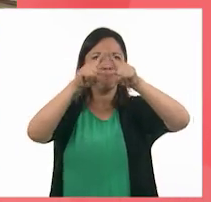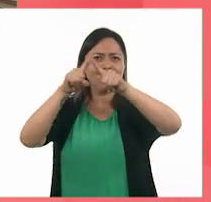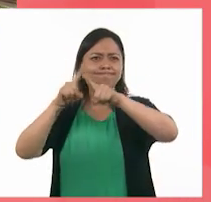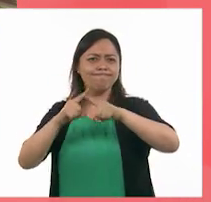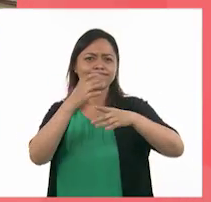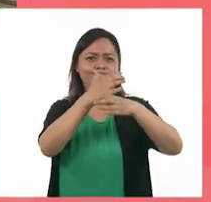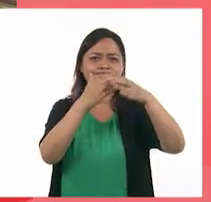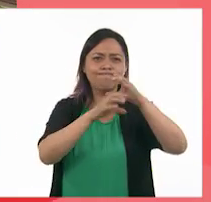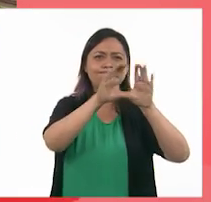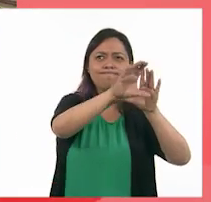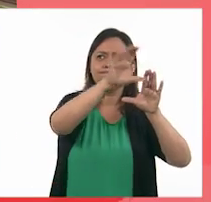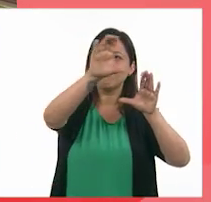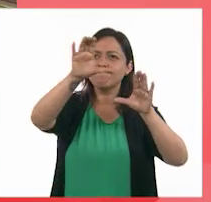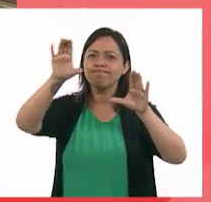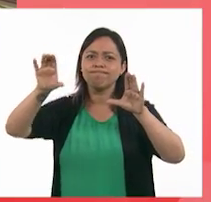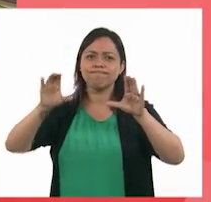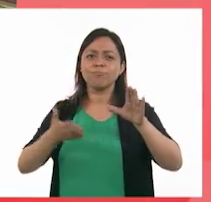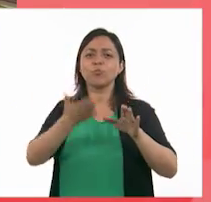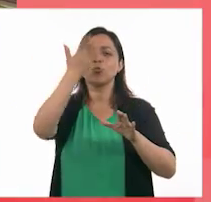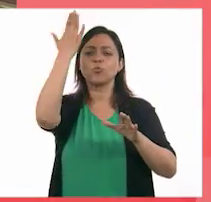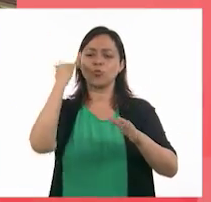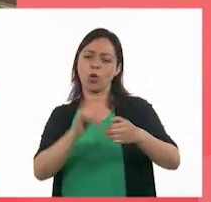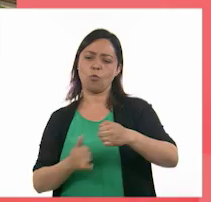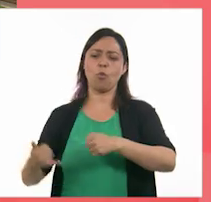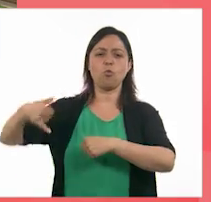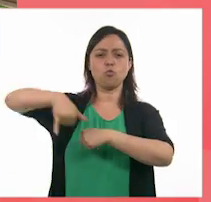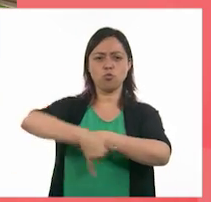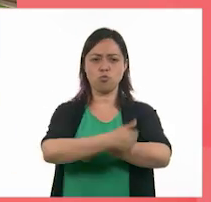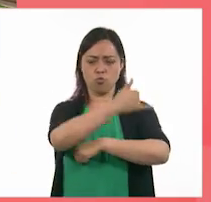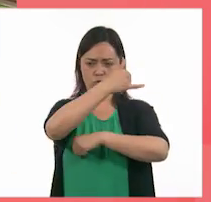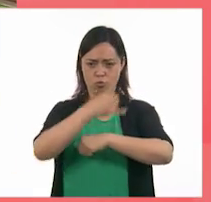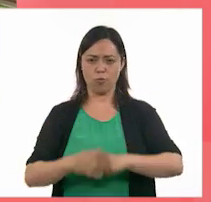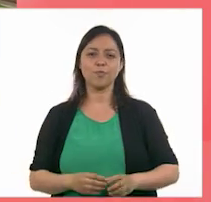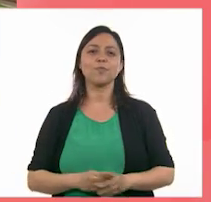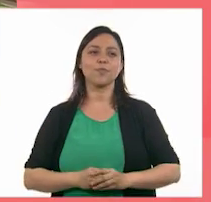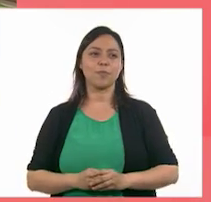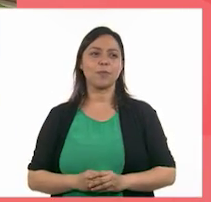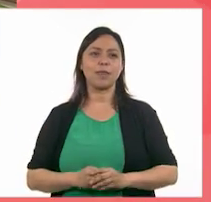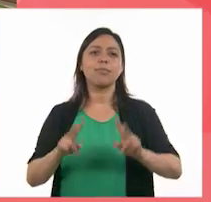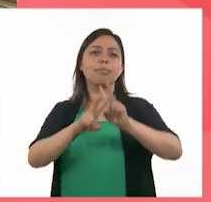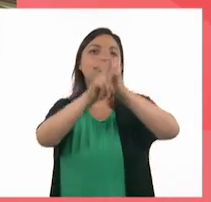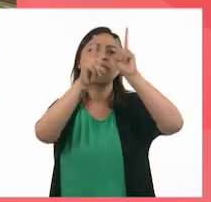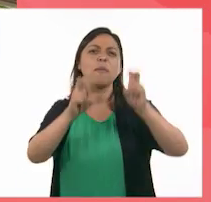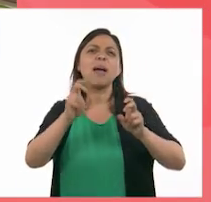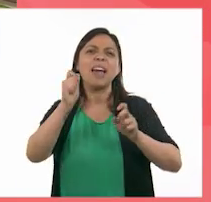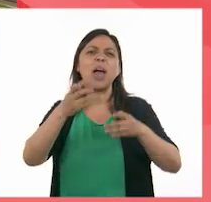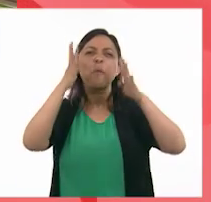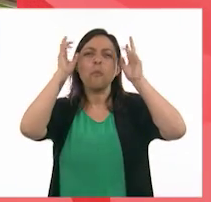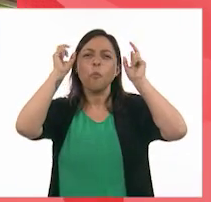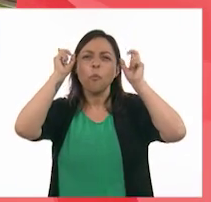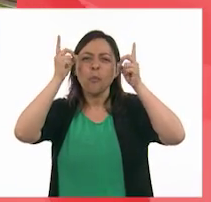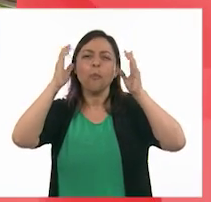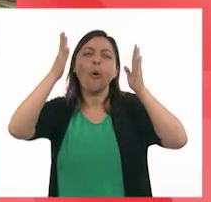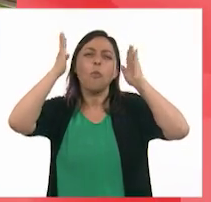originales de la legendaria ballena, The Long Bar. Pero pues el tema es el burro cebra. ¿Por qué no nos acompañan a la Revolución? Así